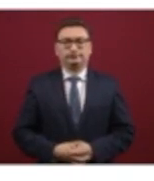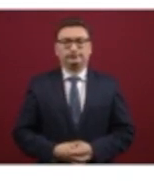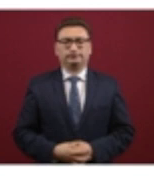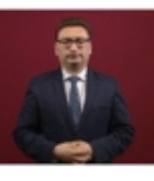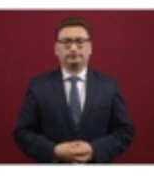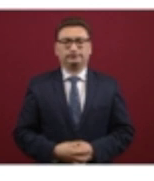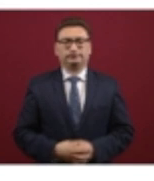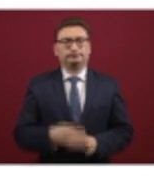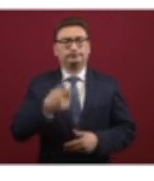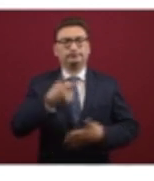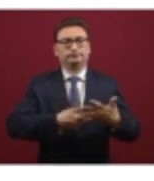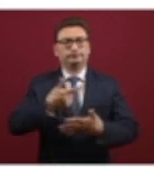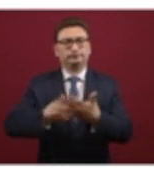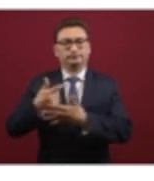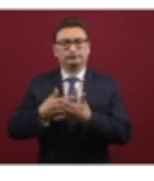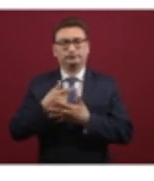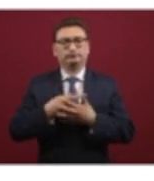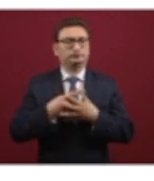Registro de